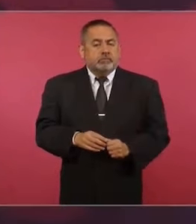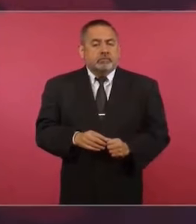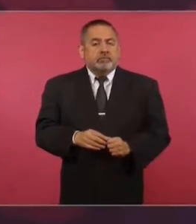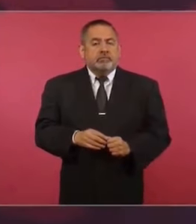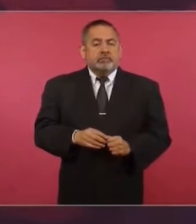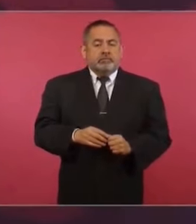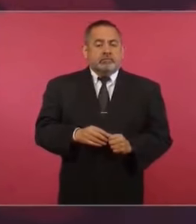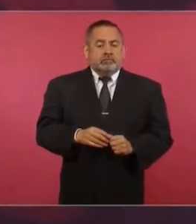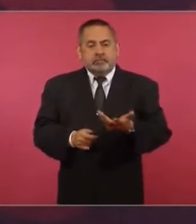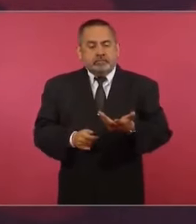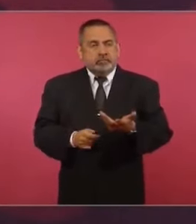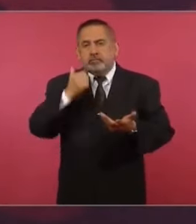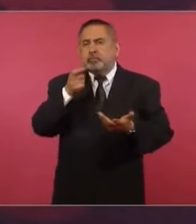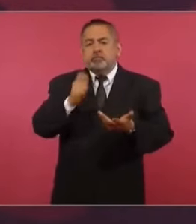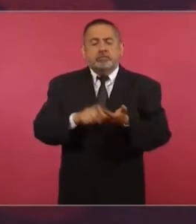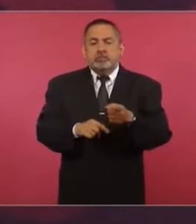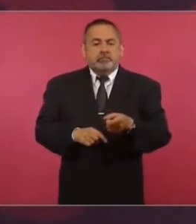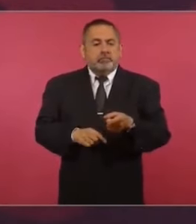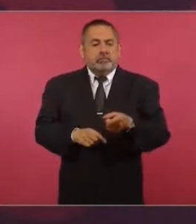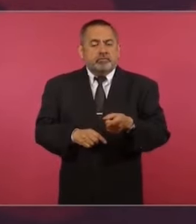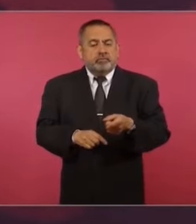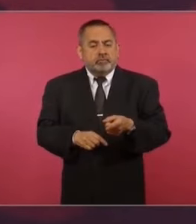en doctrina la